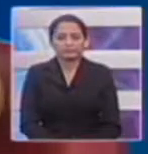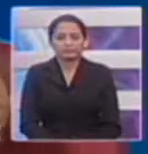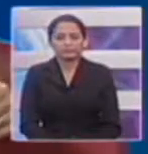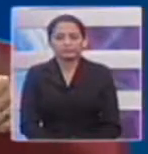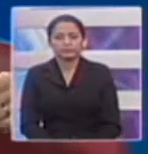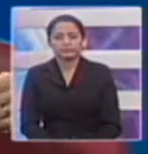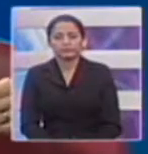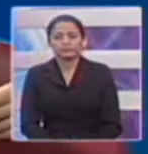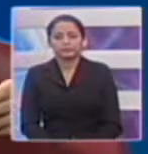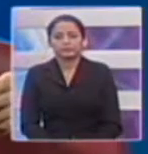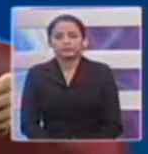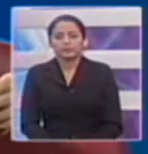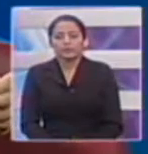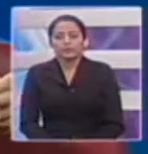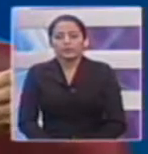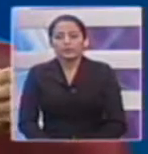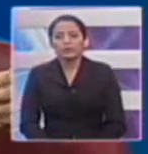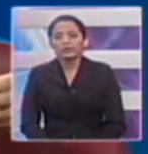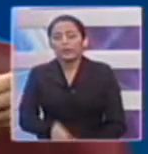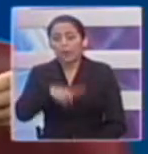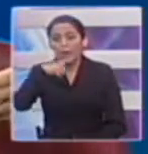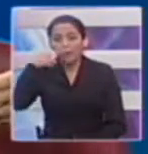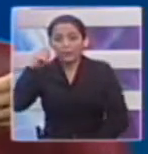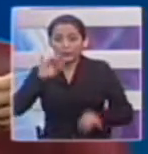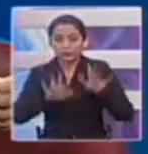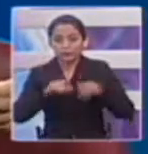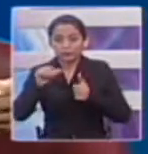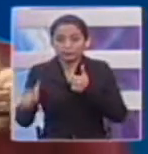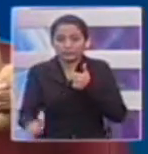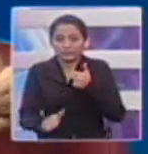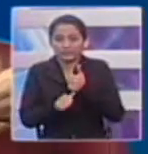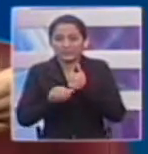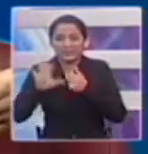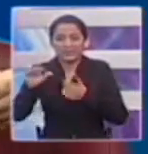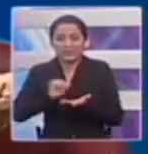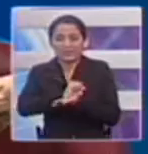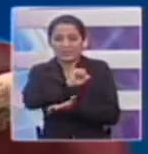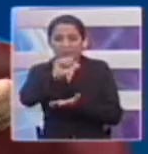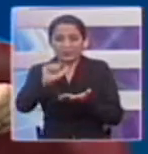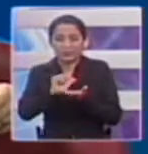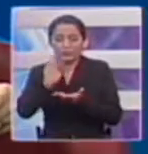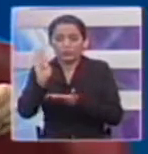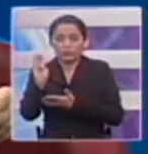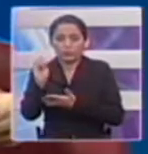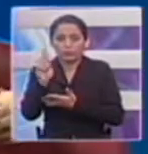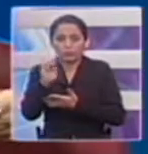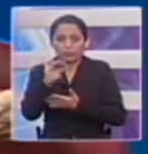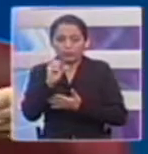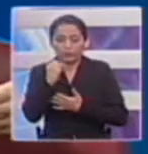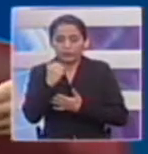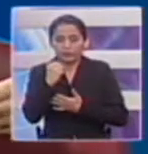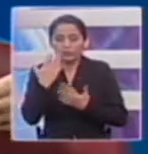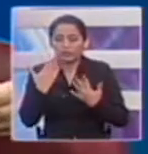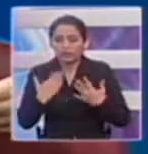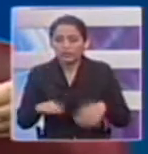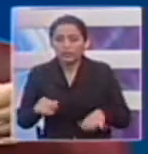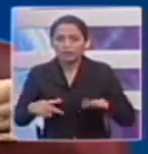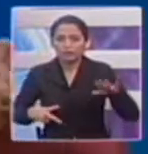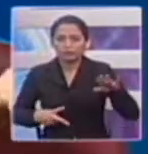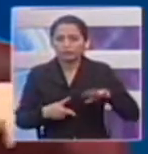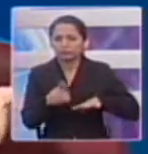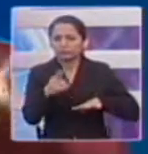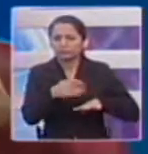el subsecretario del ministerio de transporte y obras públicas del azuay boris palacio se inauguró en cuenta la séptima semana de la seguridad vial